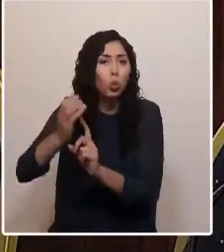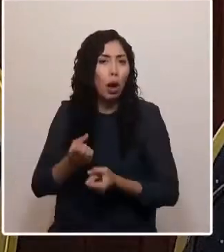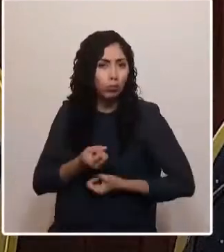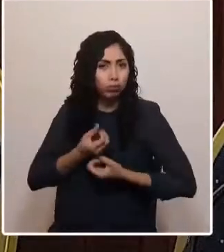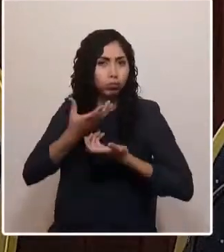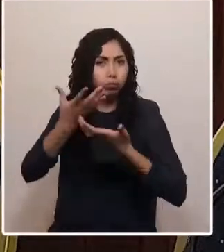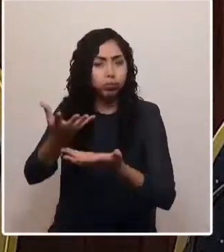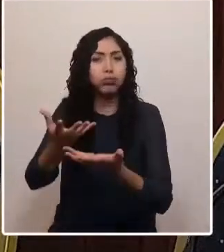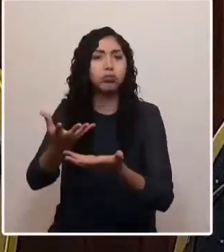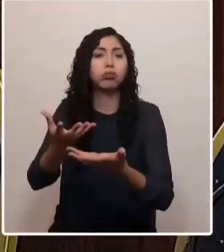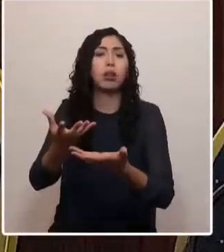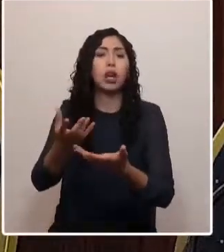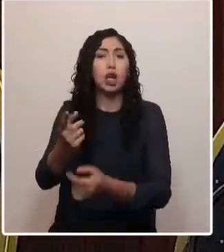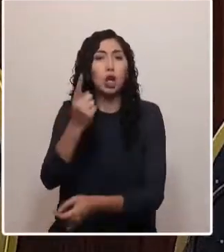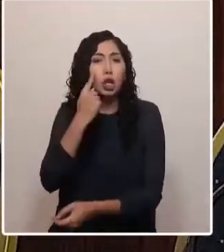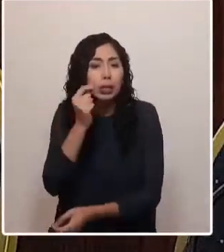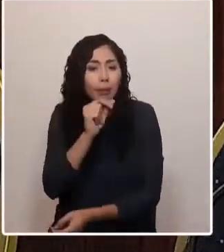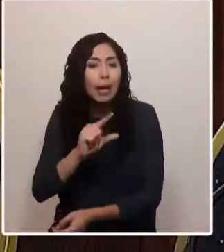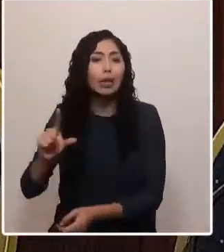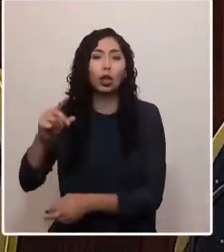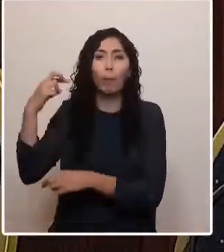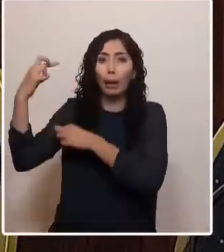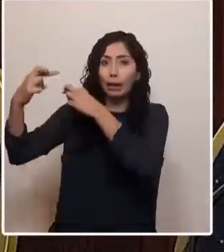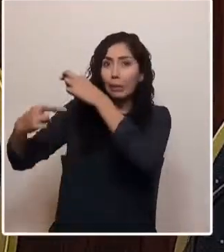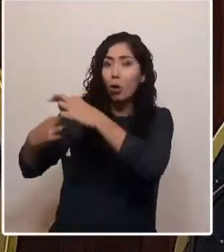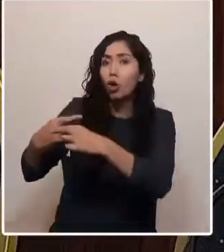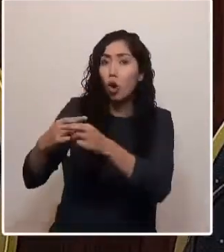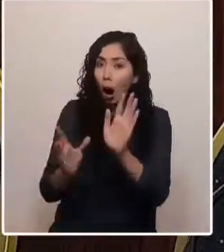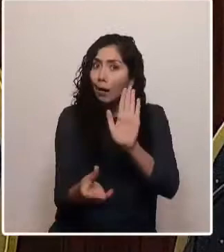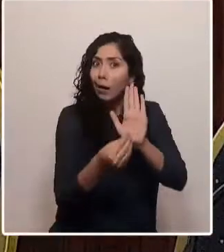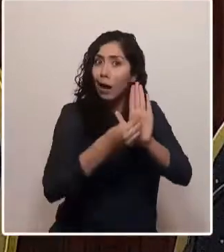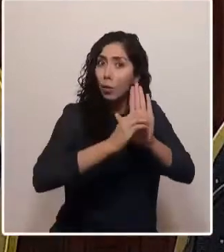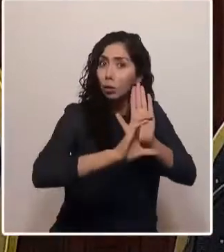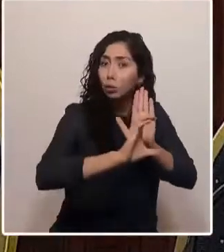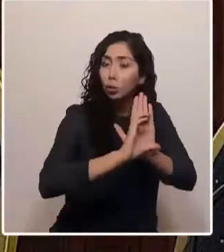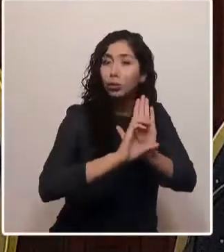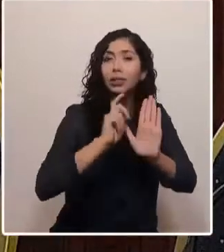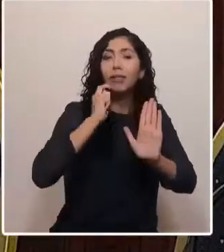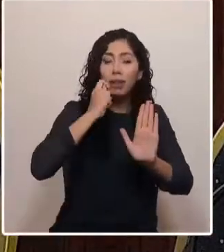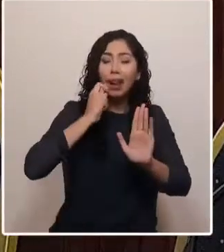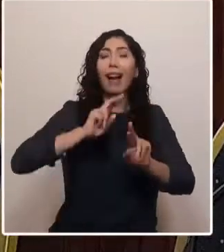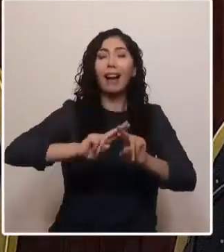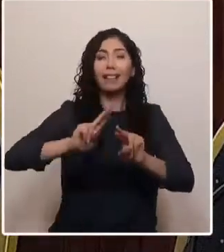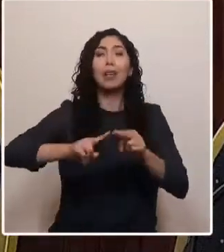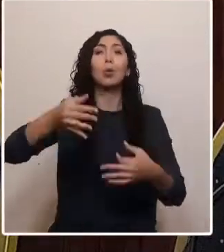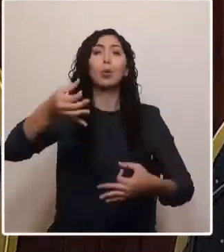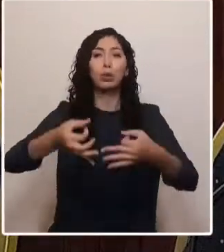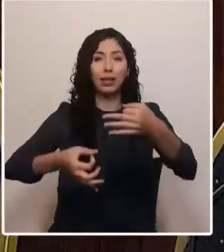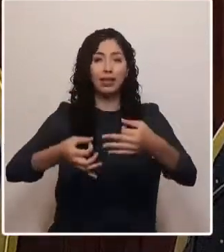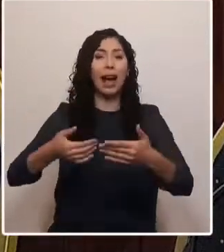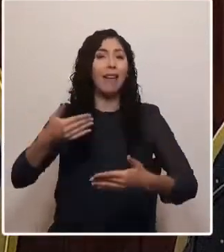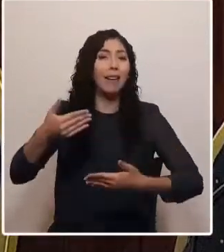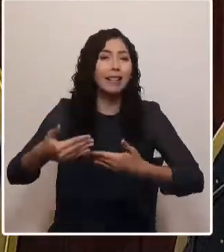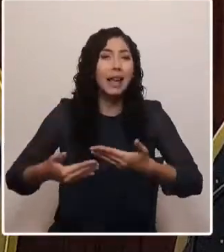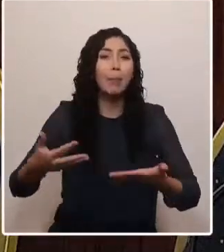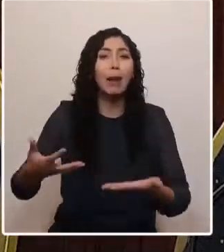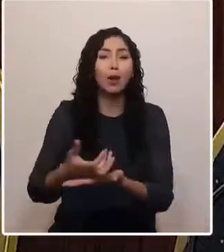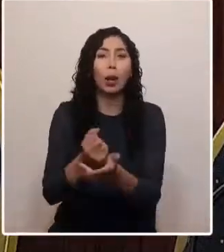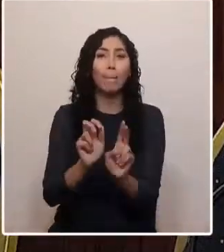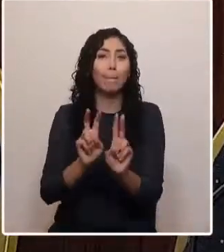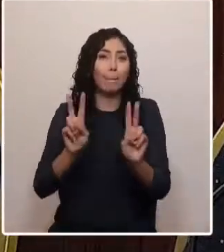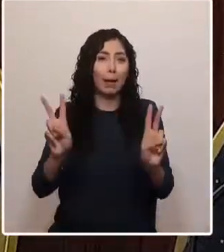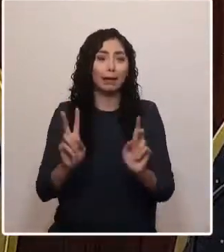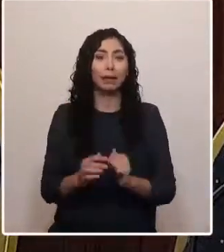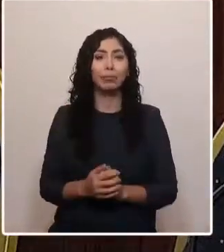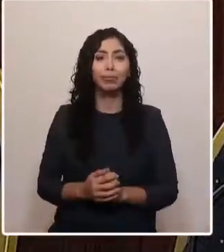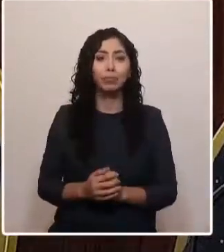culturales, conocimientos y patrimonios es hacer justicia y caminar hacia la paz. La existencia de